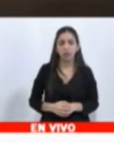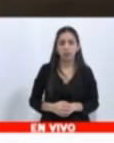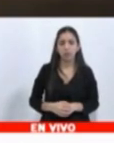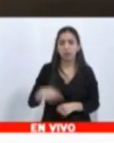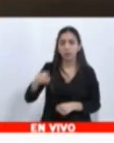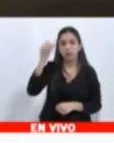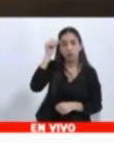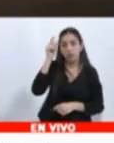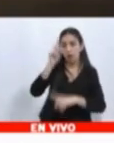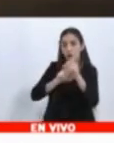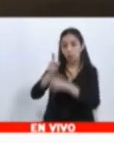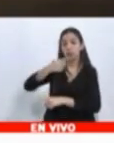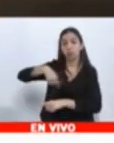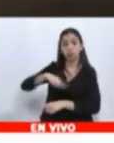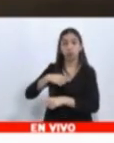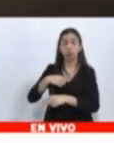que